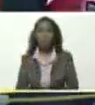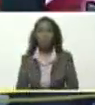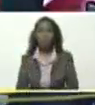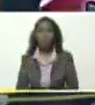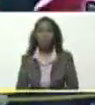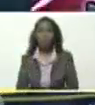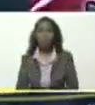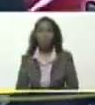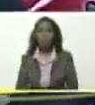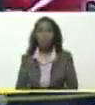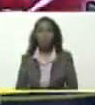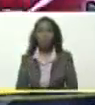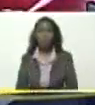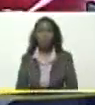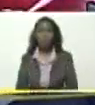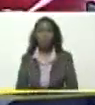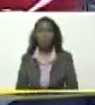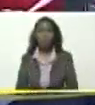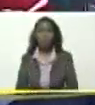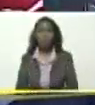Felicitaciones.